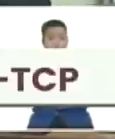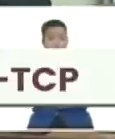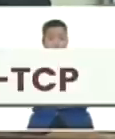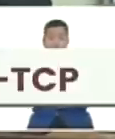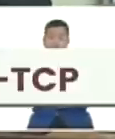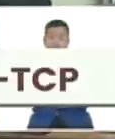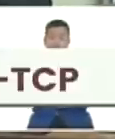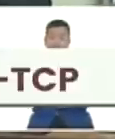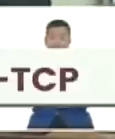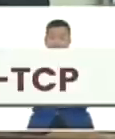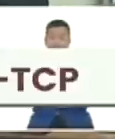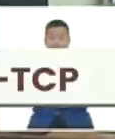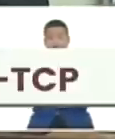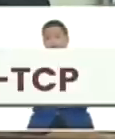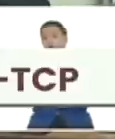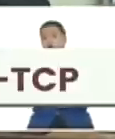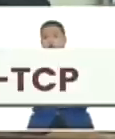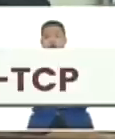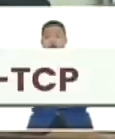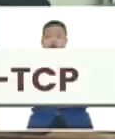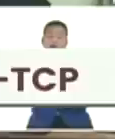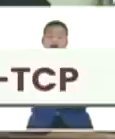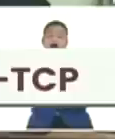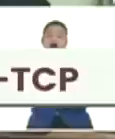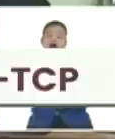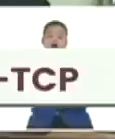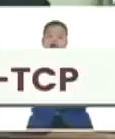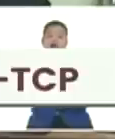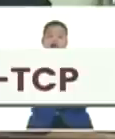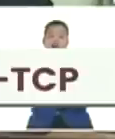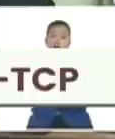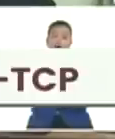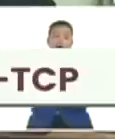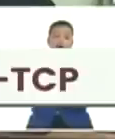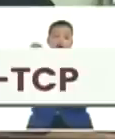Si no puedo ir porque considero que esto es erróneo, no puedo enviar a nadie.